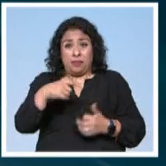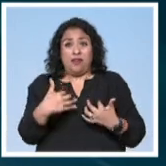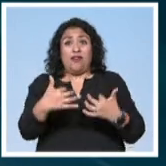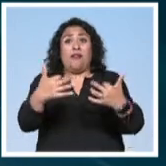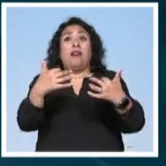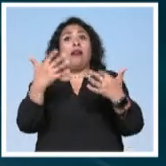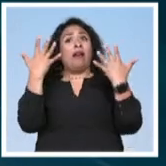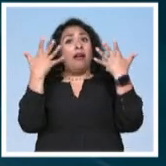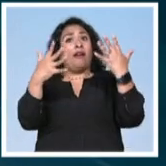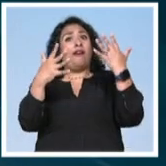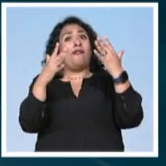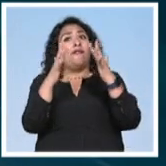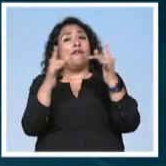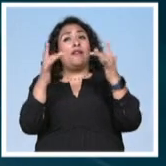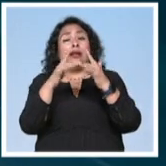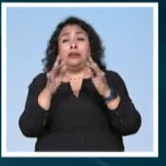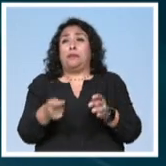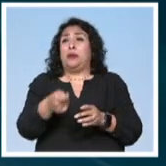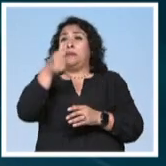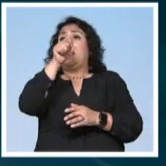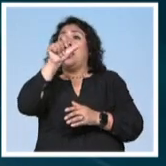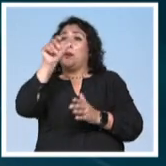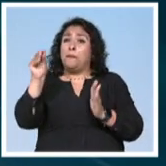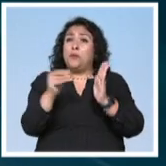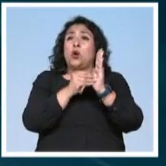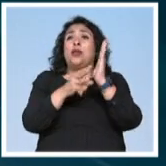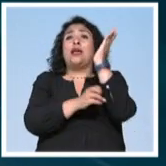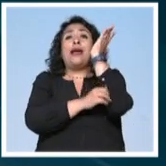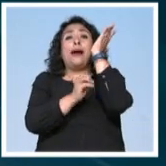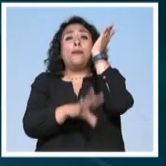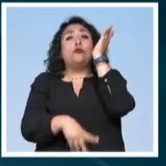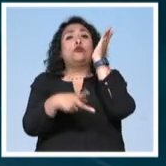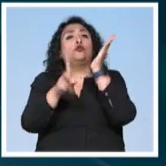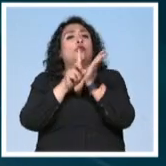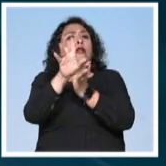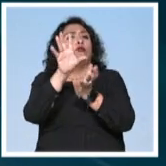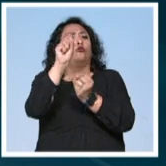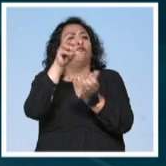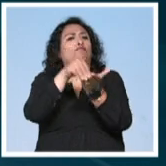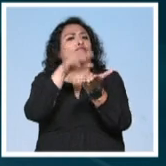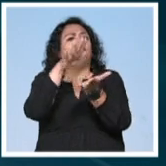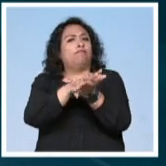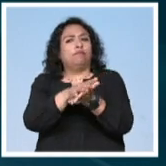Francia, que hizo historia al incorporar el aborto como un derecho constitucional.